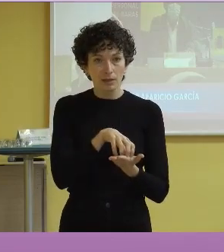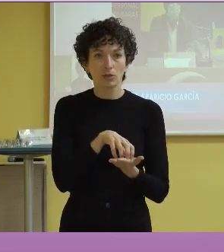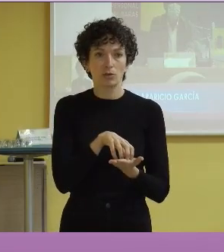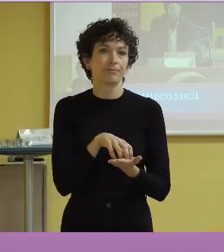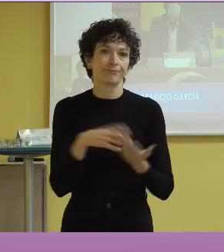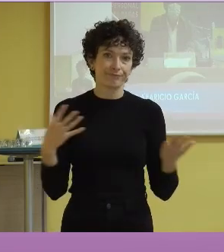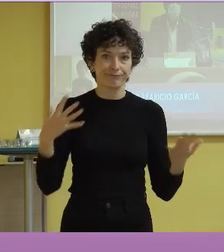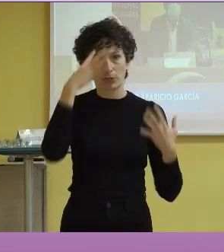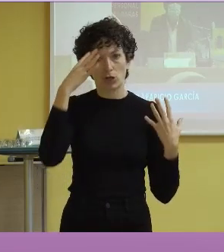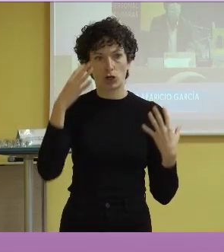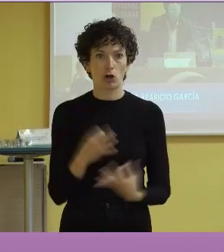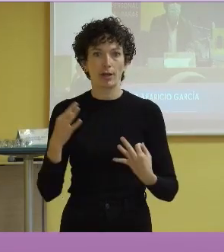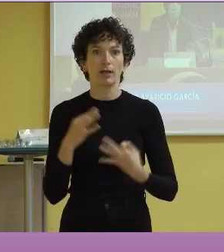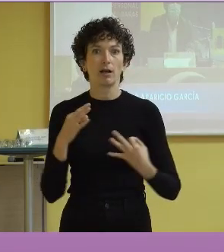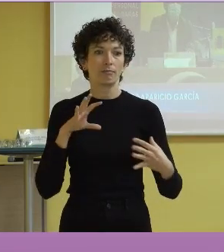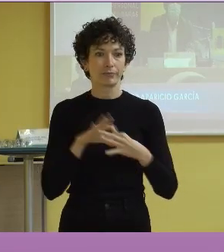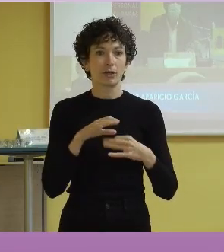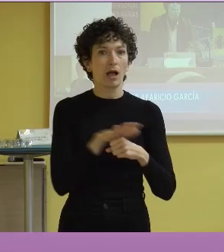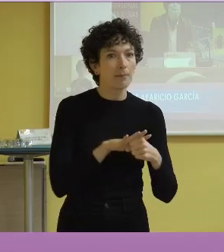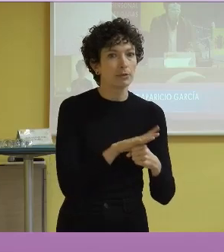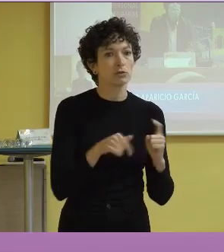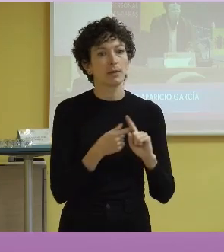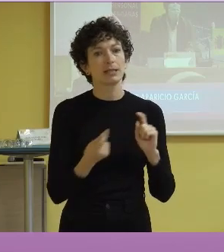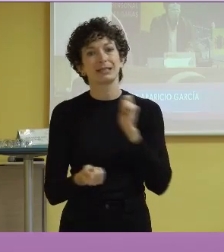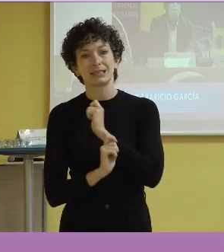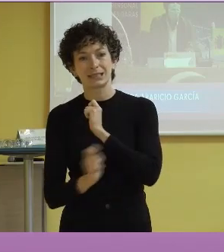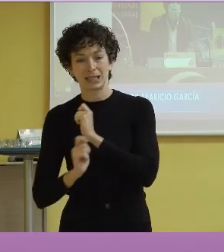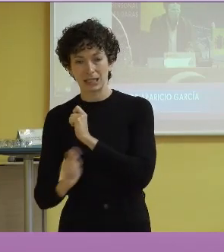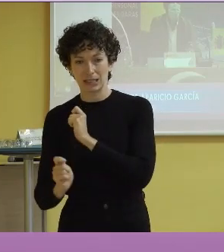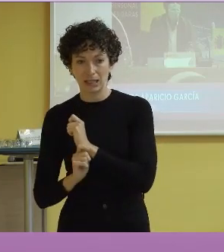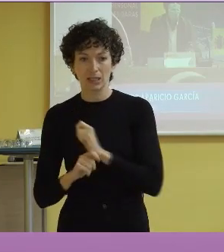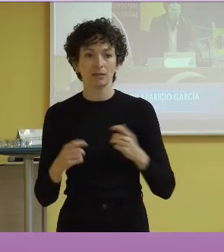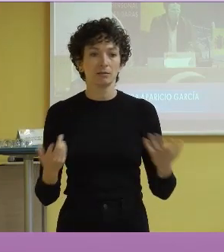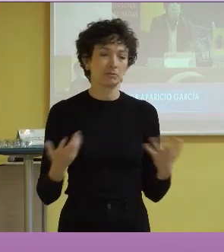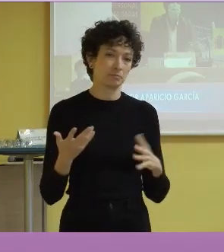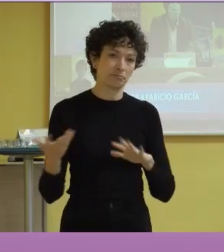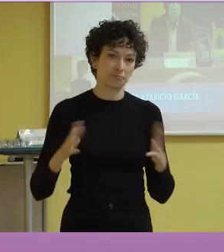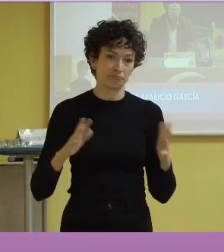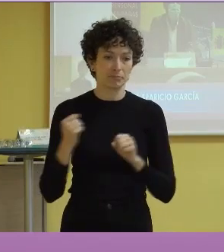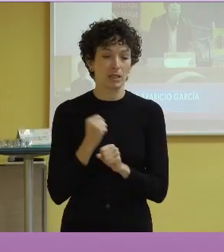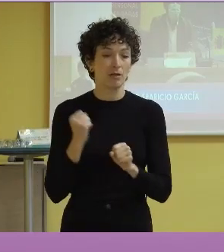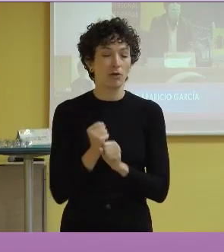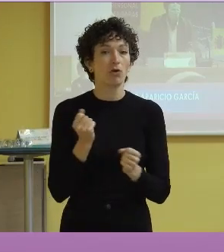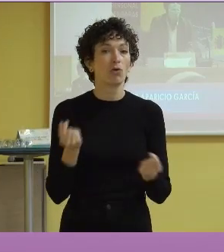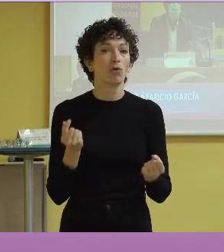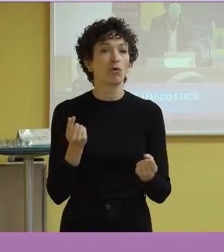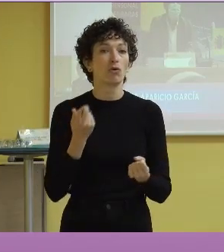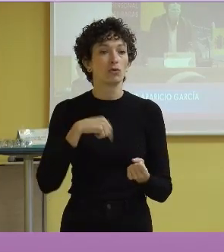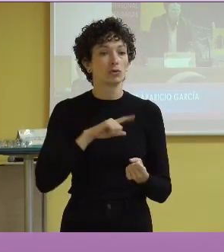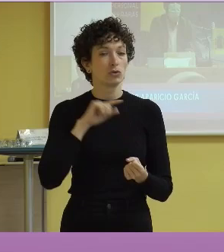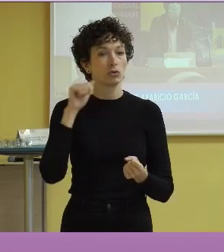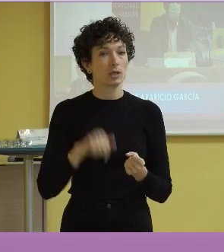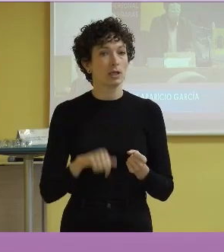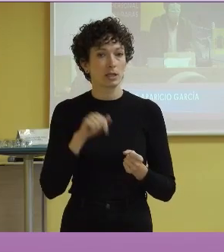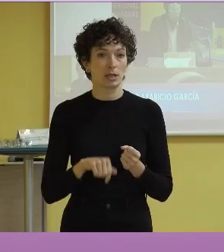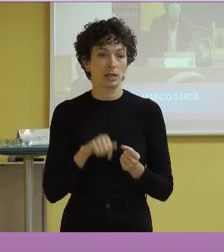desde esos ámbitos y esas estrategias y bueno, pues eso es un poquitín la labor y el trabajo que queremos hacer